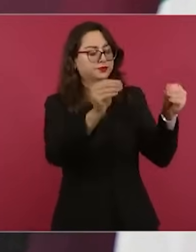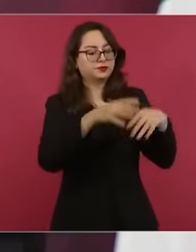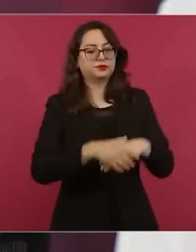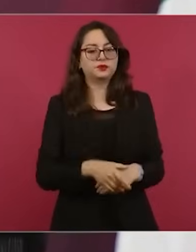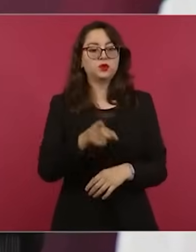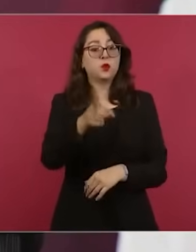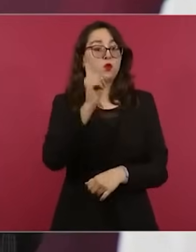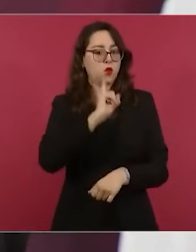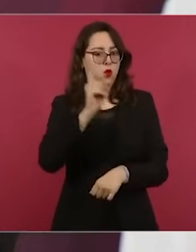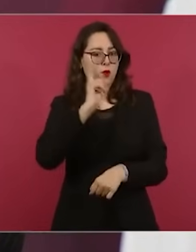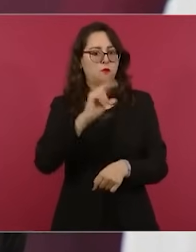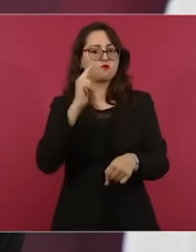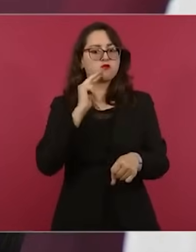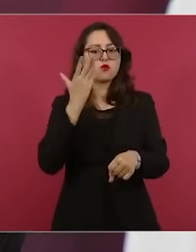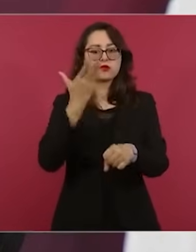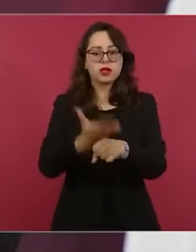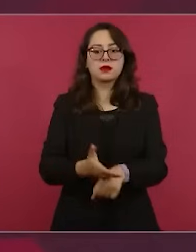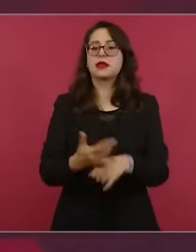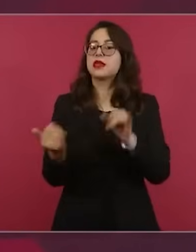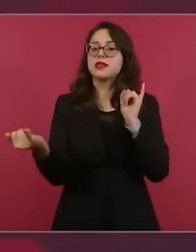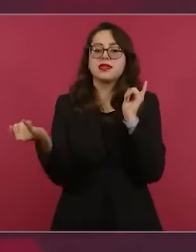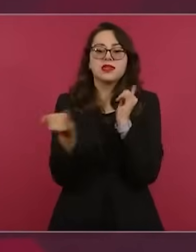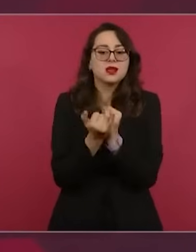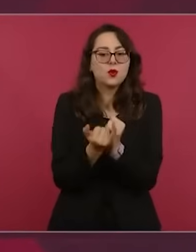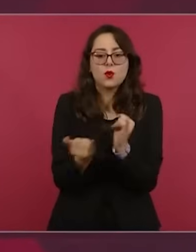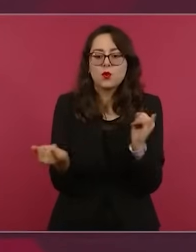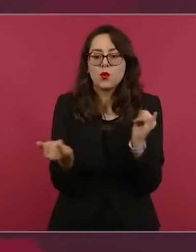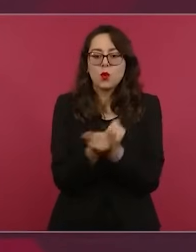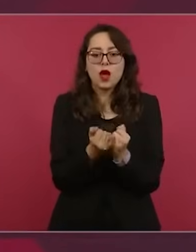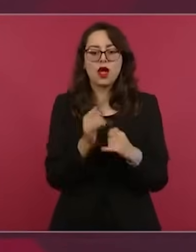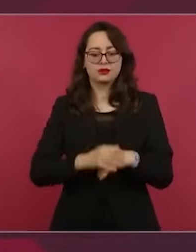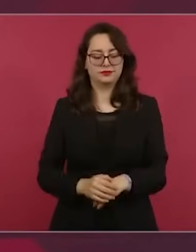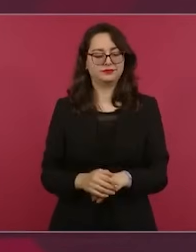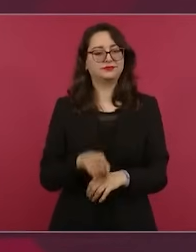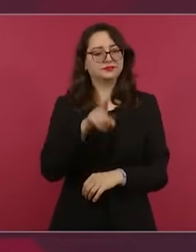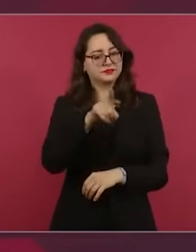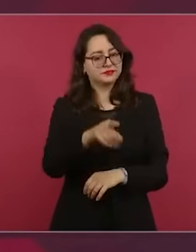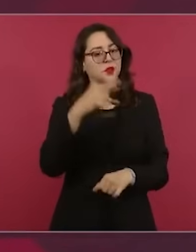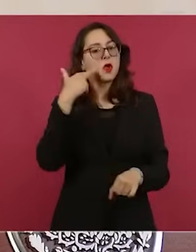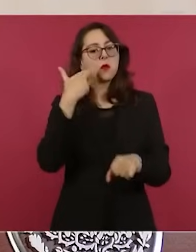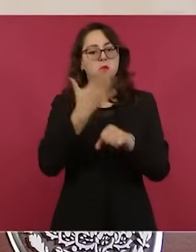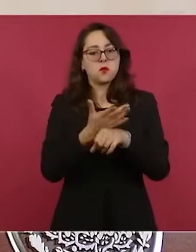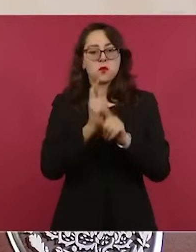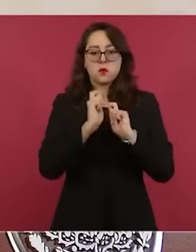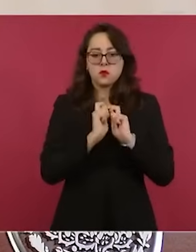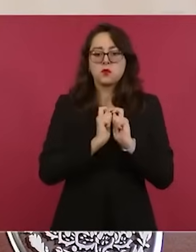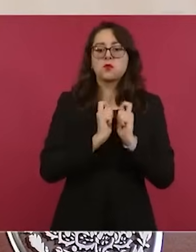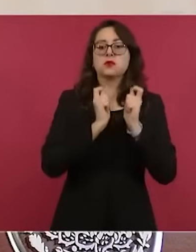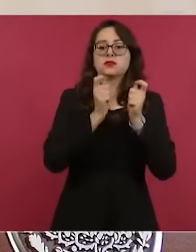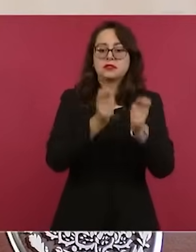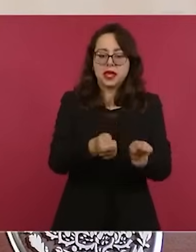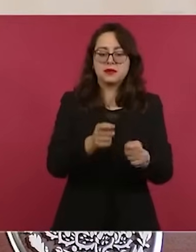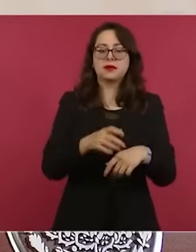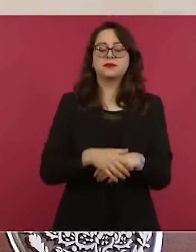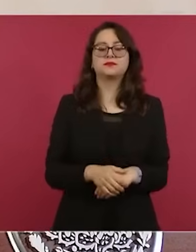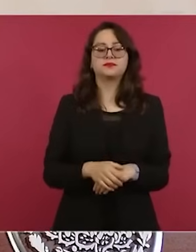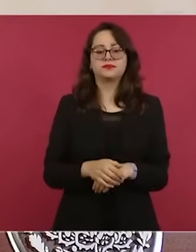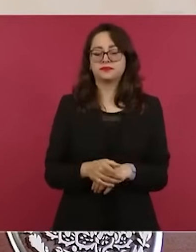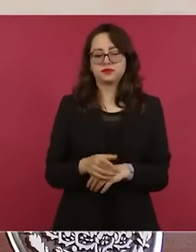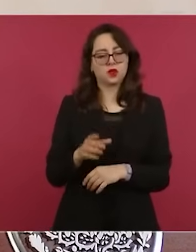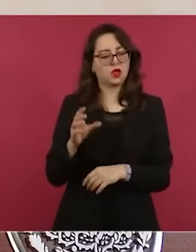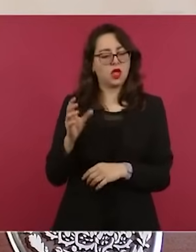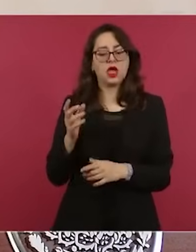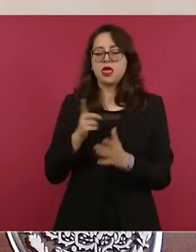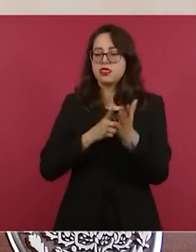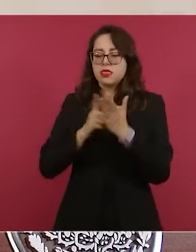que llega a este cargo también del mismo grupo de derechos